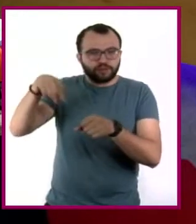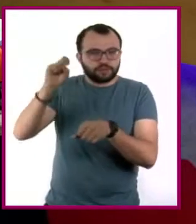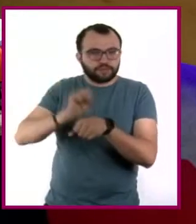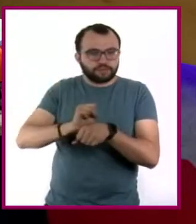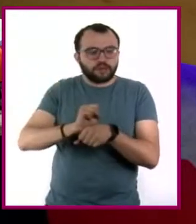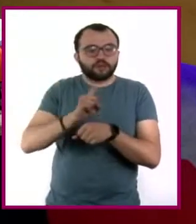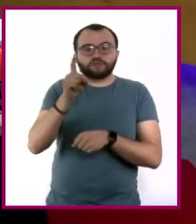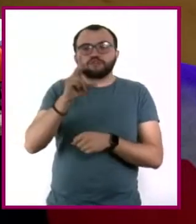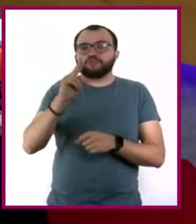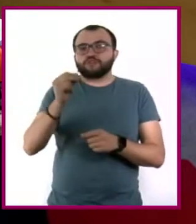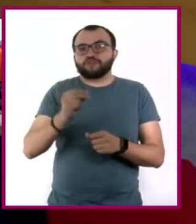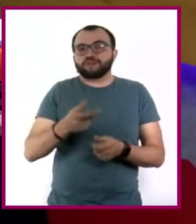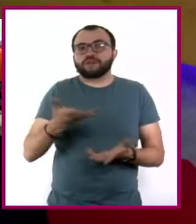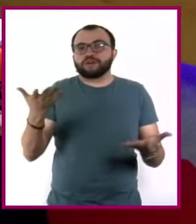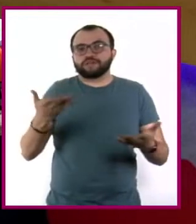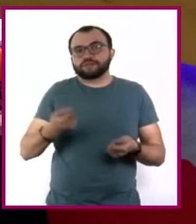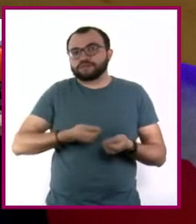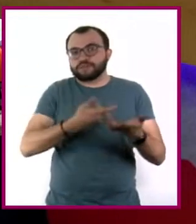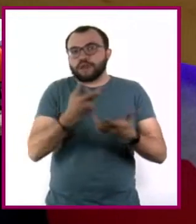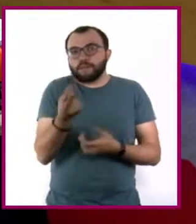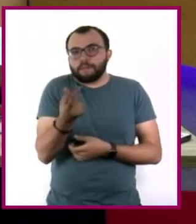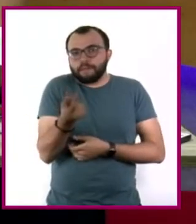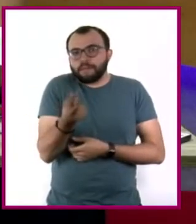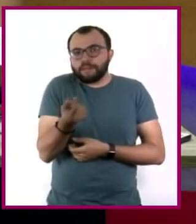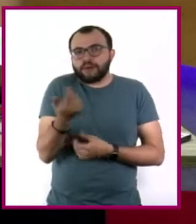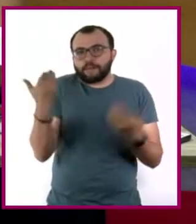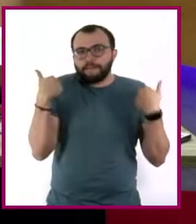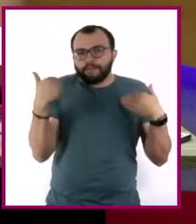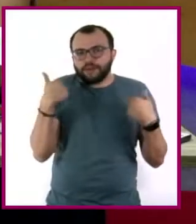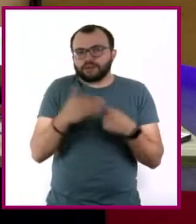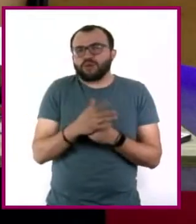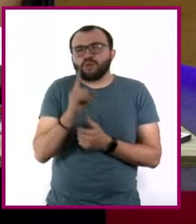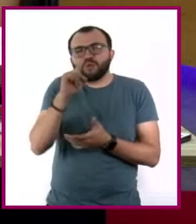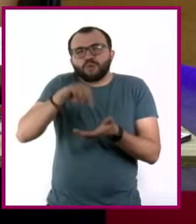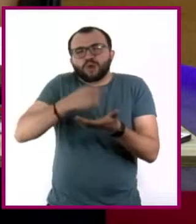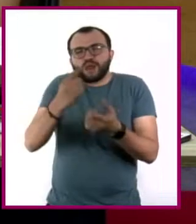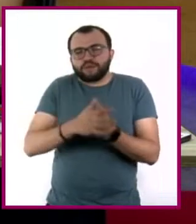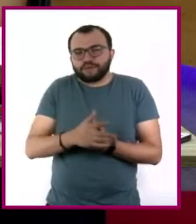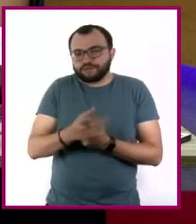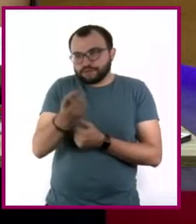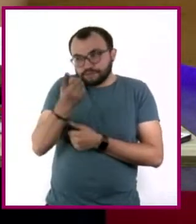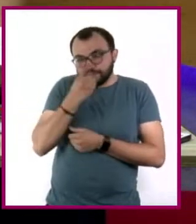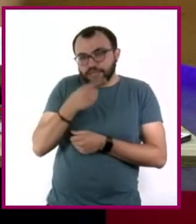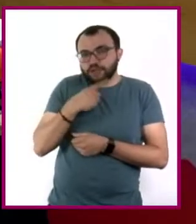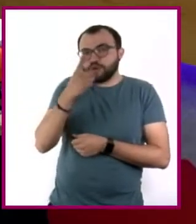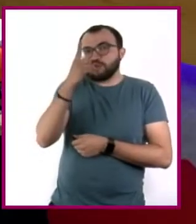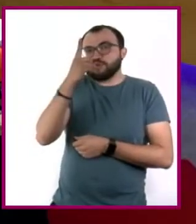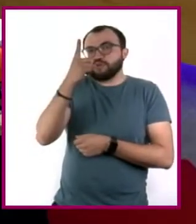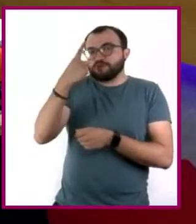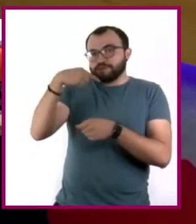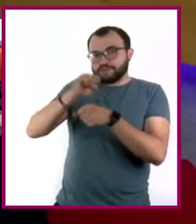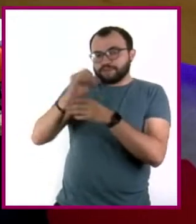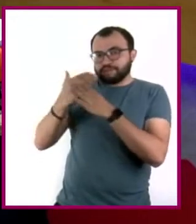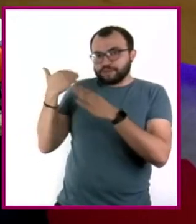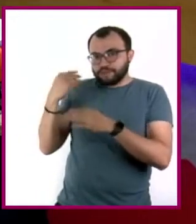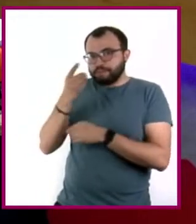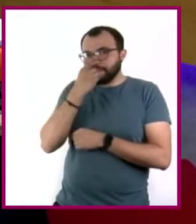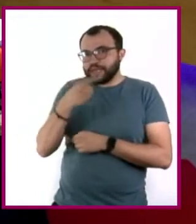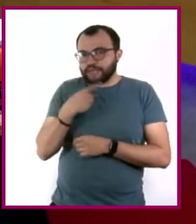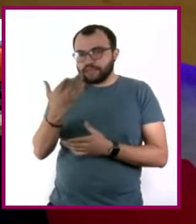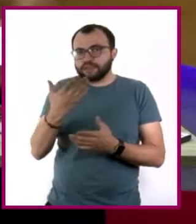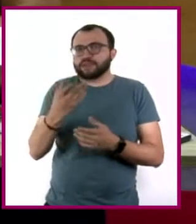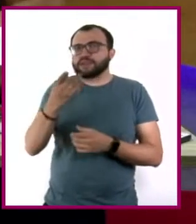a pasear a Eustaquio. Ay, pero solo fue una vez. Quedamos que la semana pasada lo ibas a sacar tú. ¿Quieres que te recuerde dónde